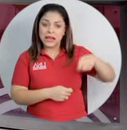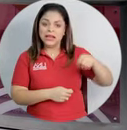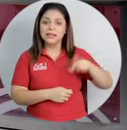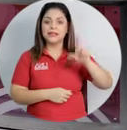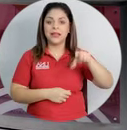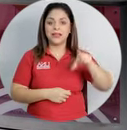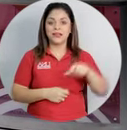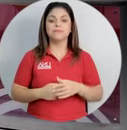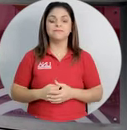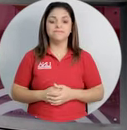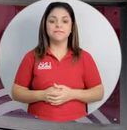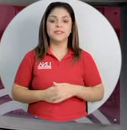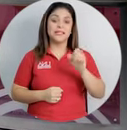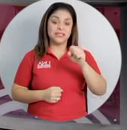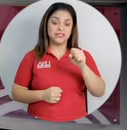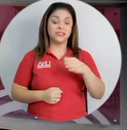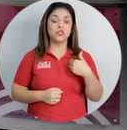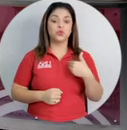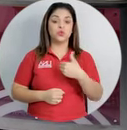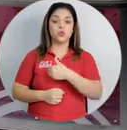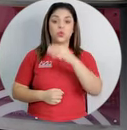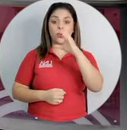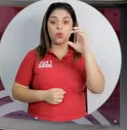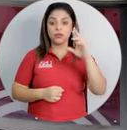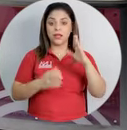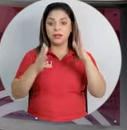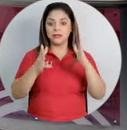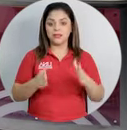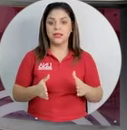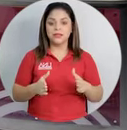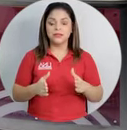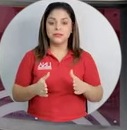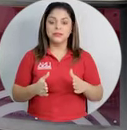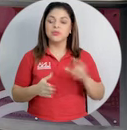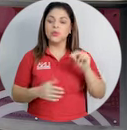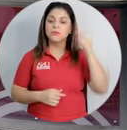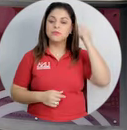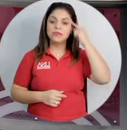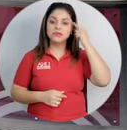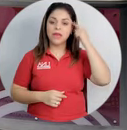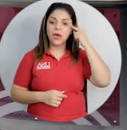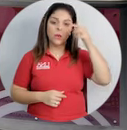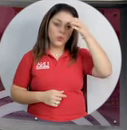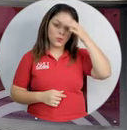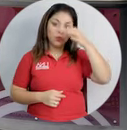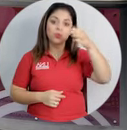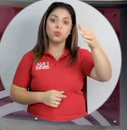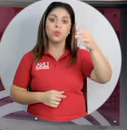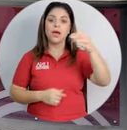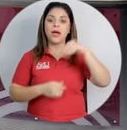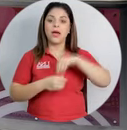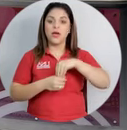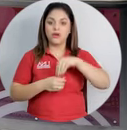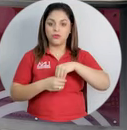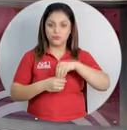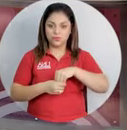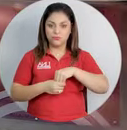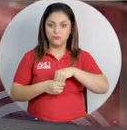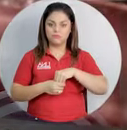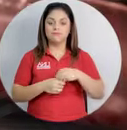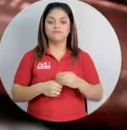Sí, definitivamente como costarricenses no se nos ha creado con cultura de ahorro, y casi que vuelvo a otro dicho,